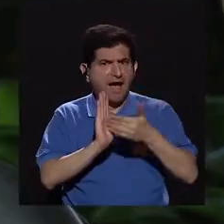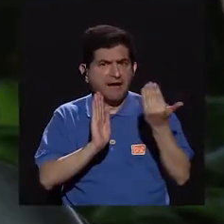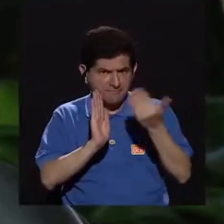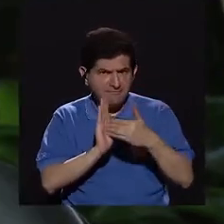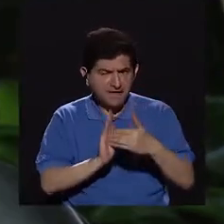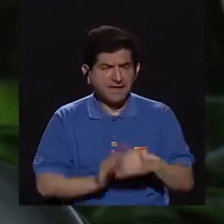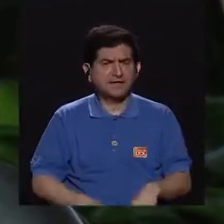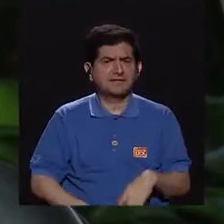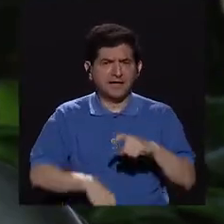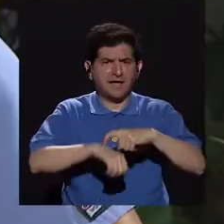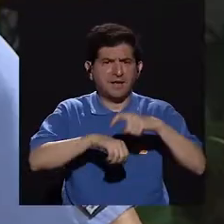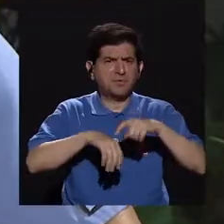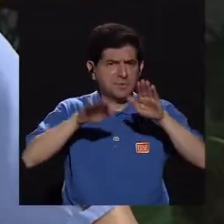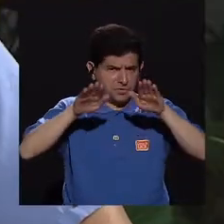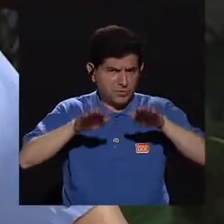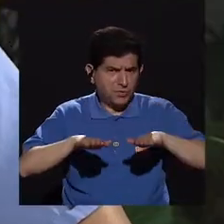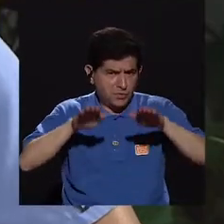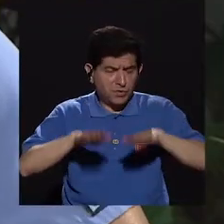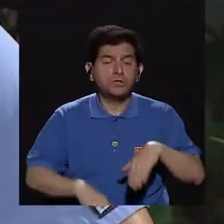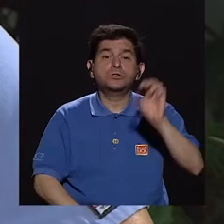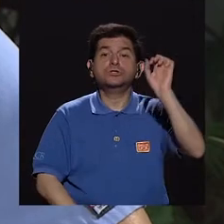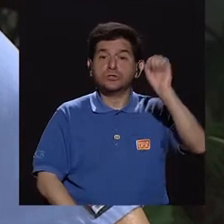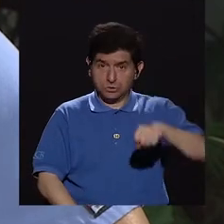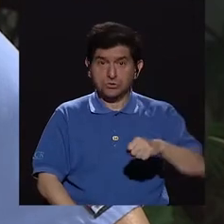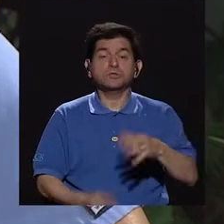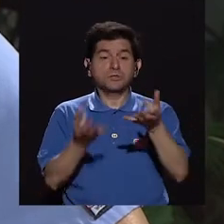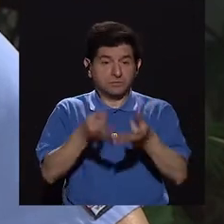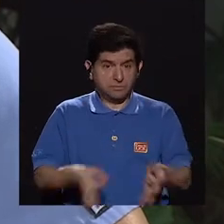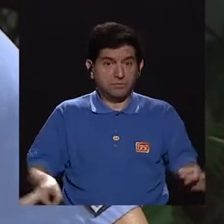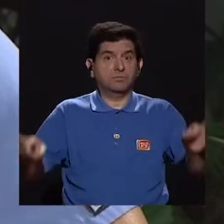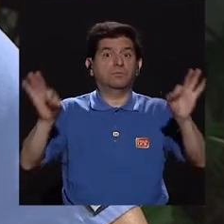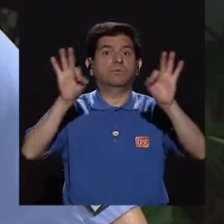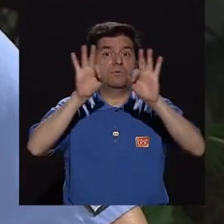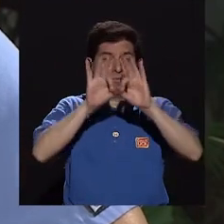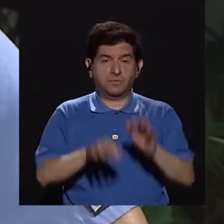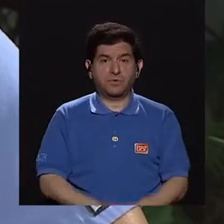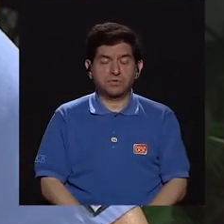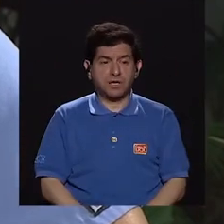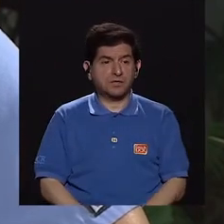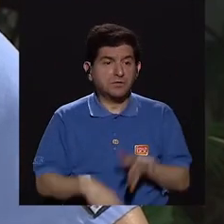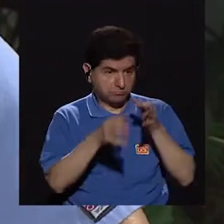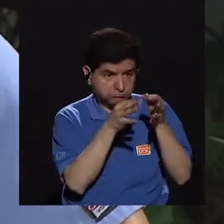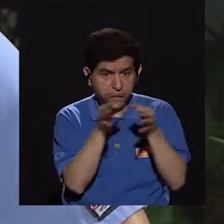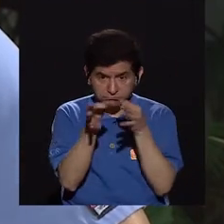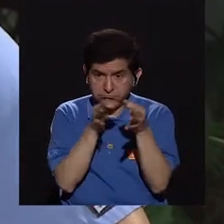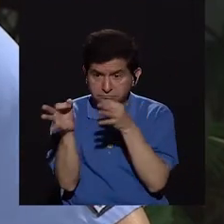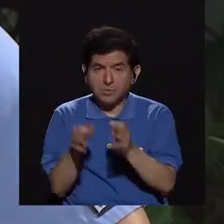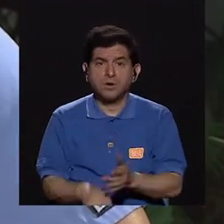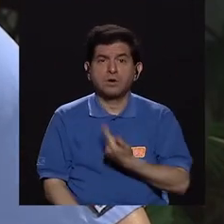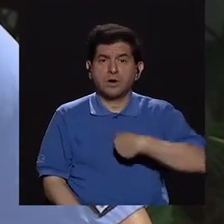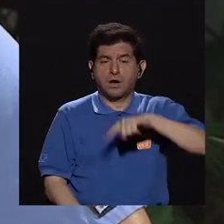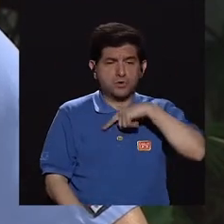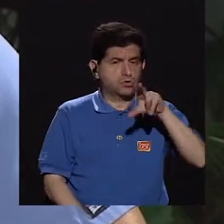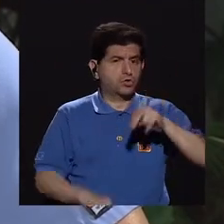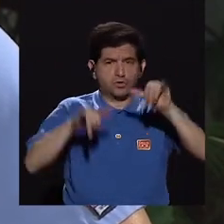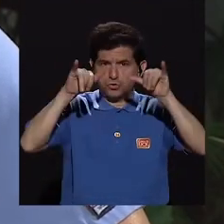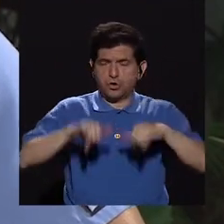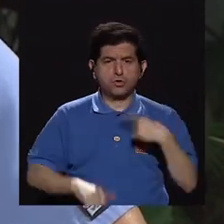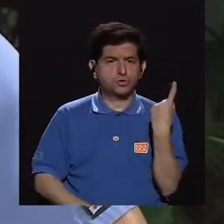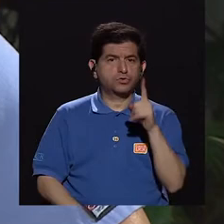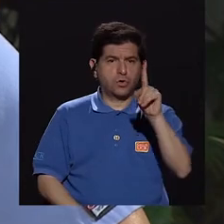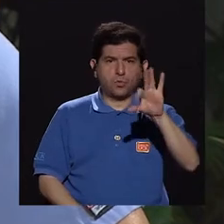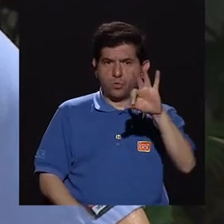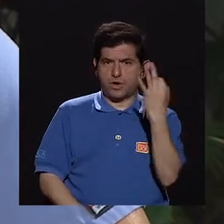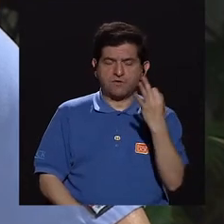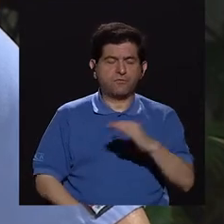afectar entonces nuestro descanso. Sí, claro, ¿verdad? Es muy importante dar a conocer que nosotros no nos mantenemos en